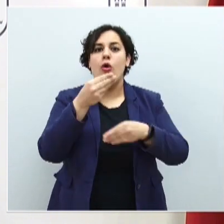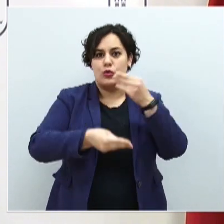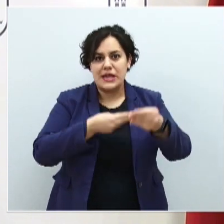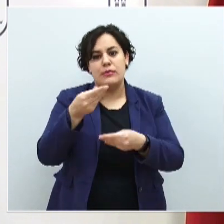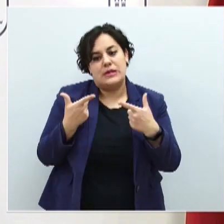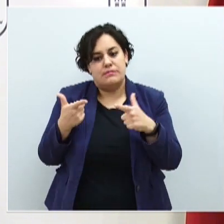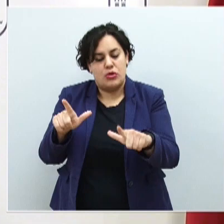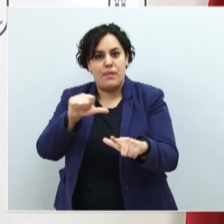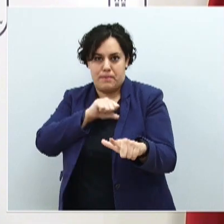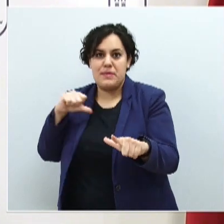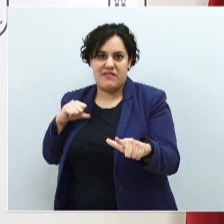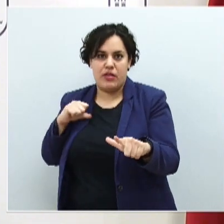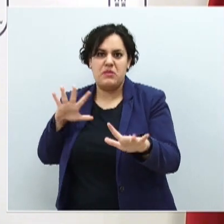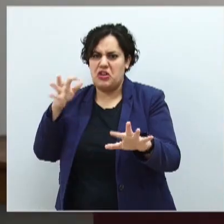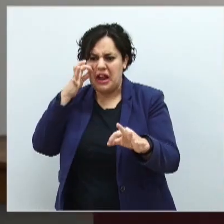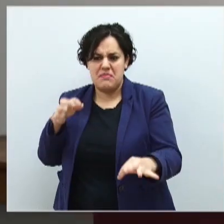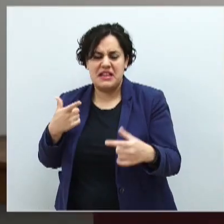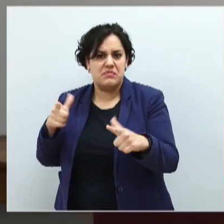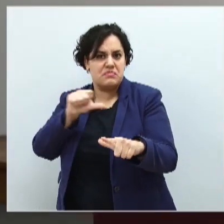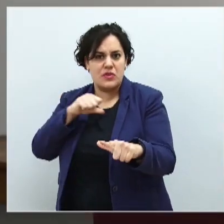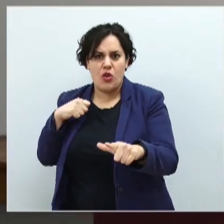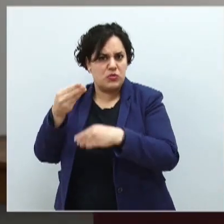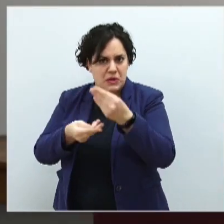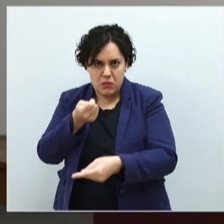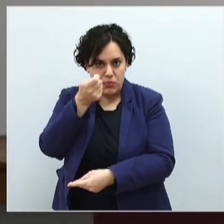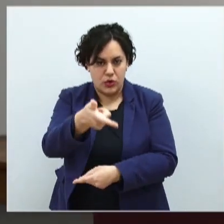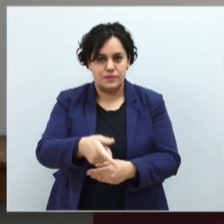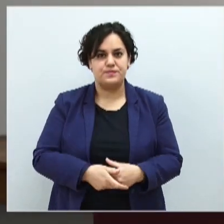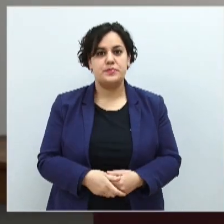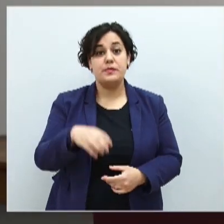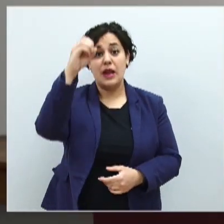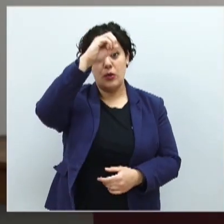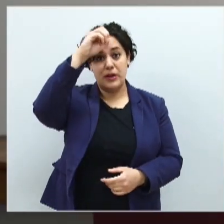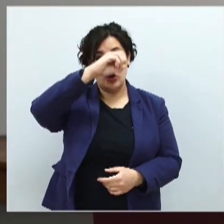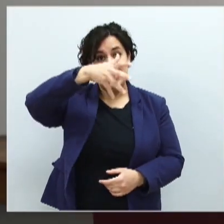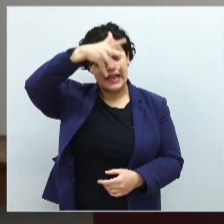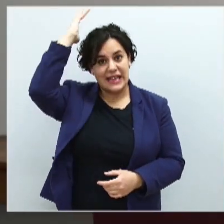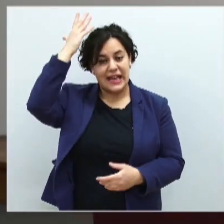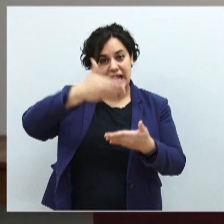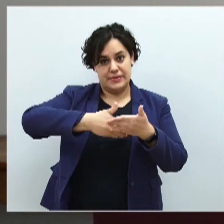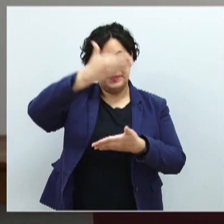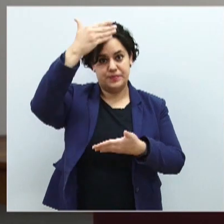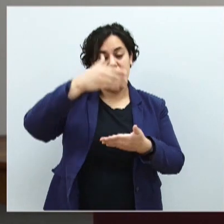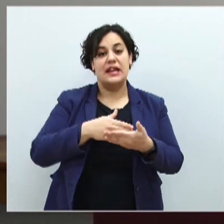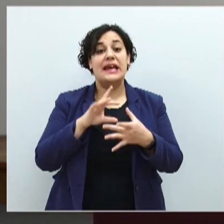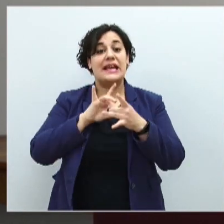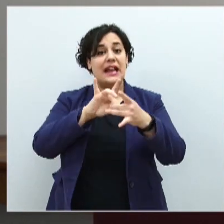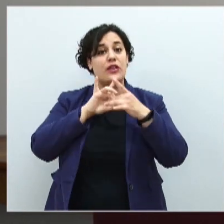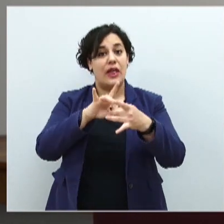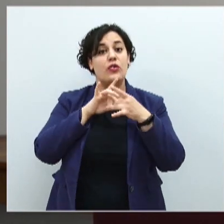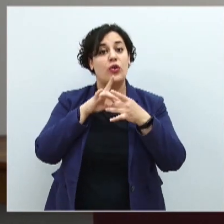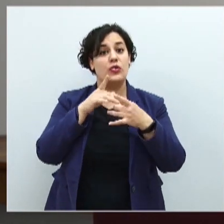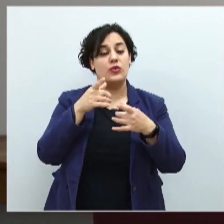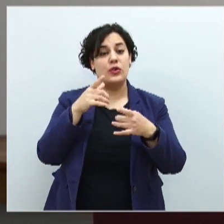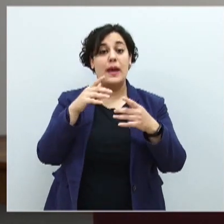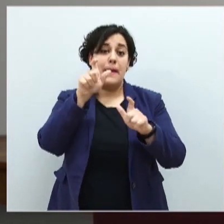privado, que por otra parte son muy pocas. La Opinión y Cartagena Diario, en relación al control de enfermos o posibles casos confinados